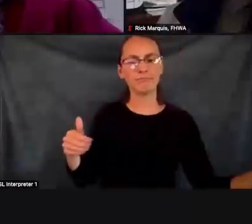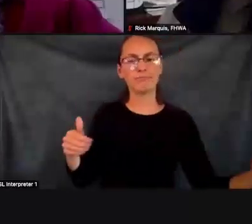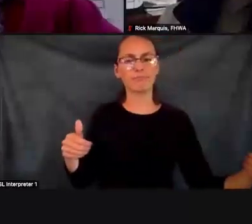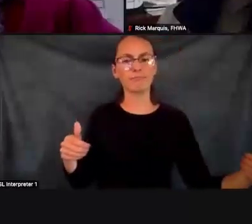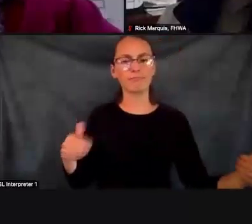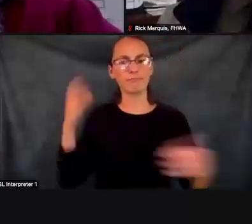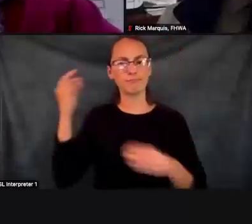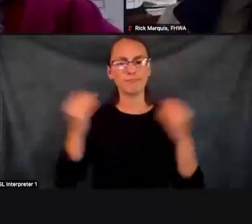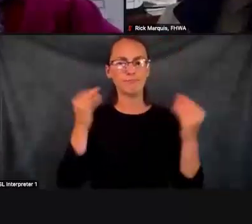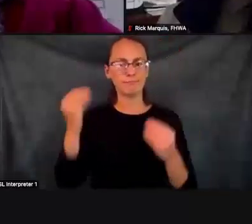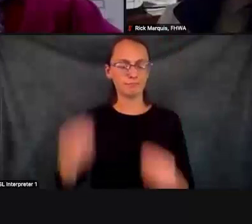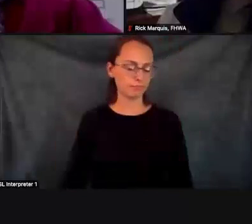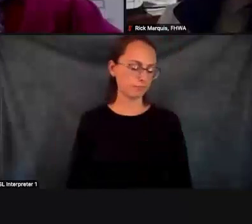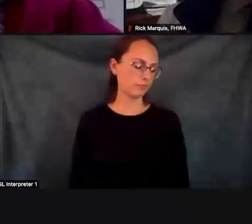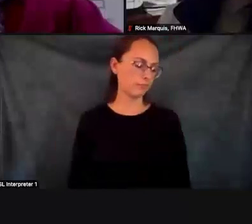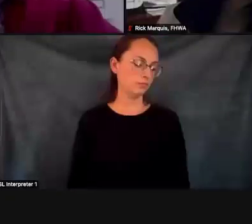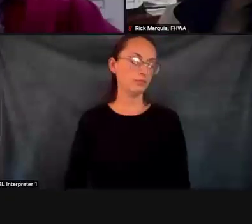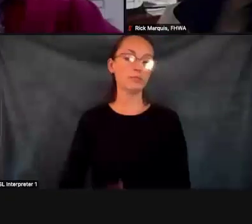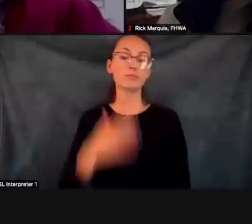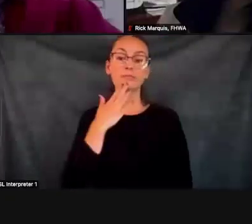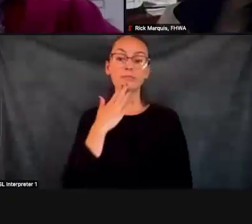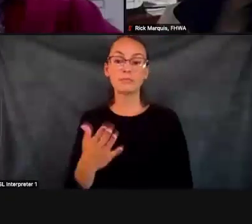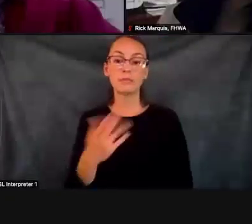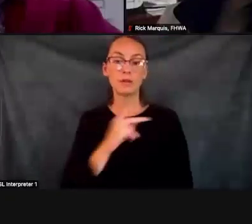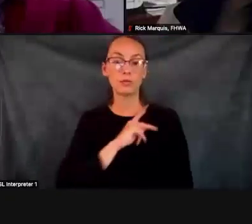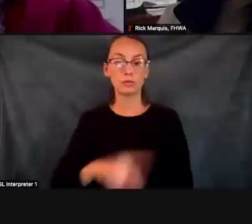Gracias. Gracias, señor King.